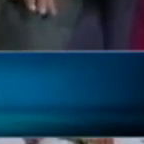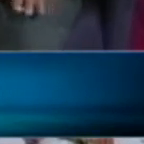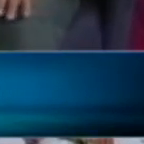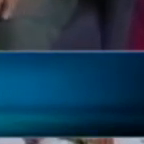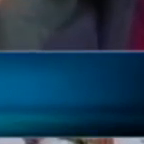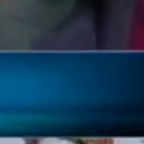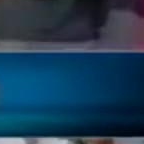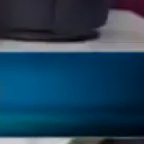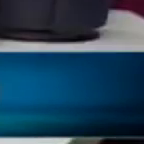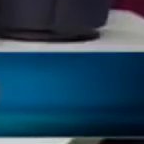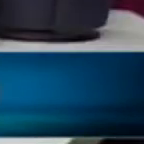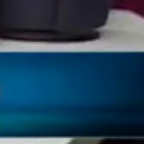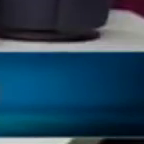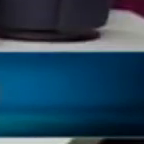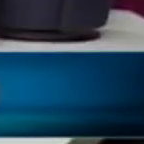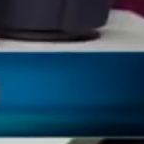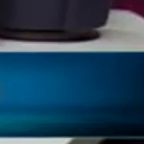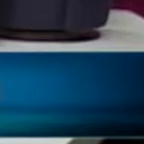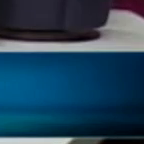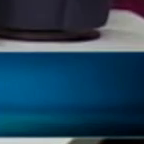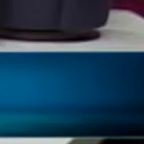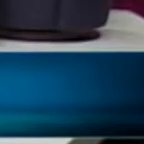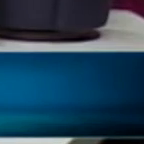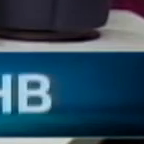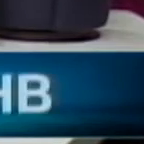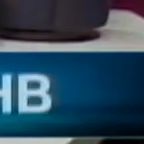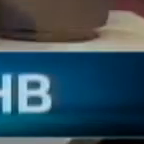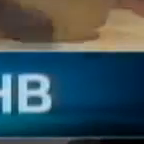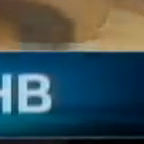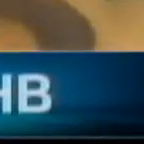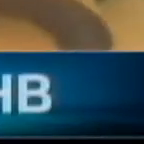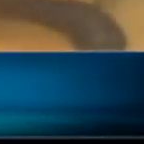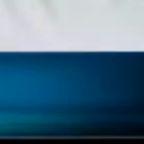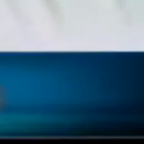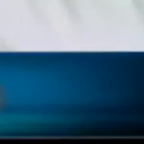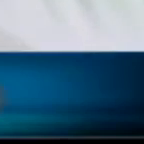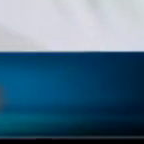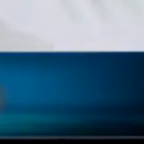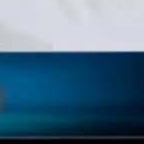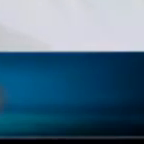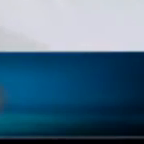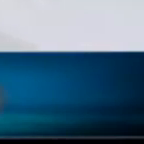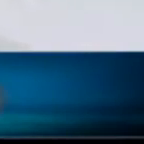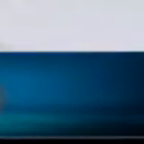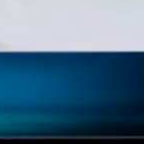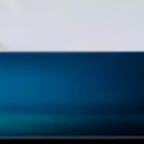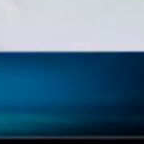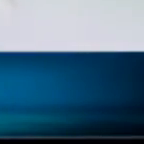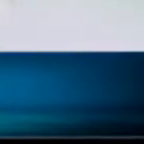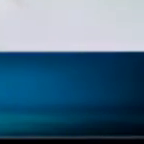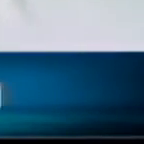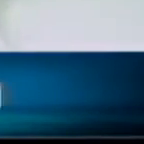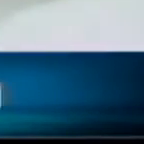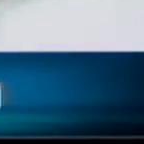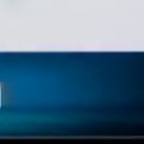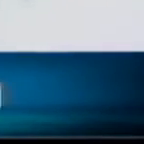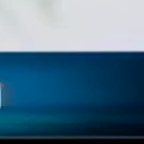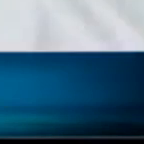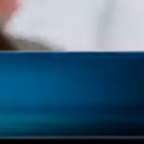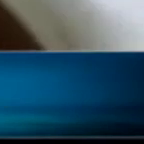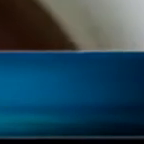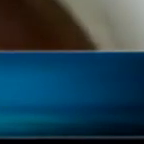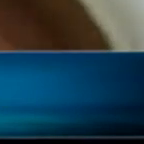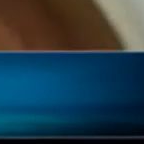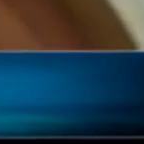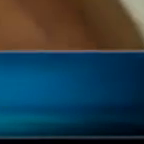poder implementar esto. Proyecto que transcurrió previa justamente pues al reconocimiento de campo que